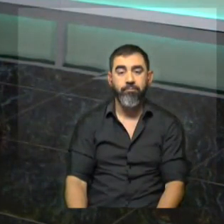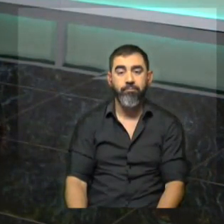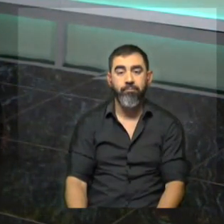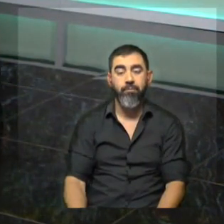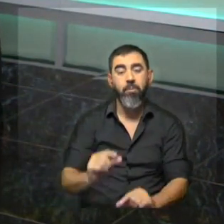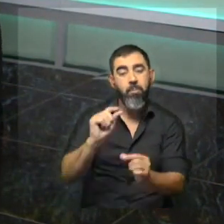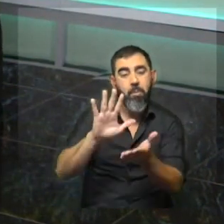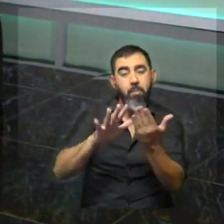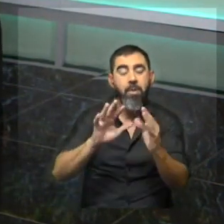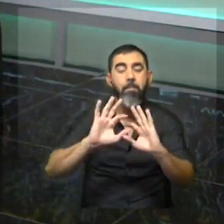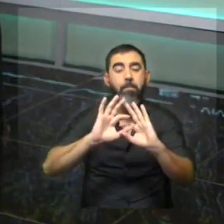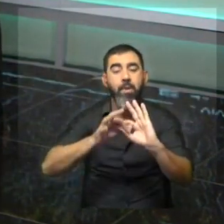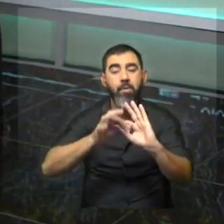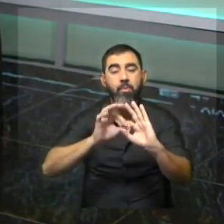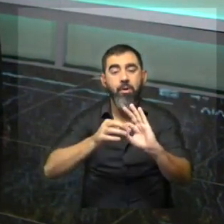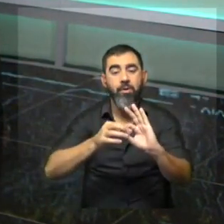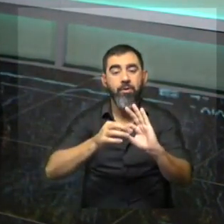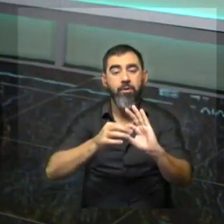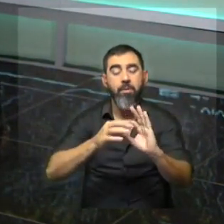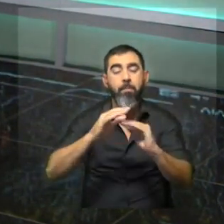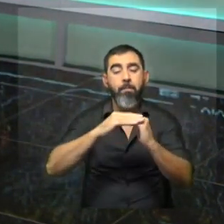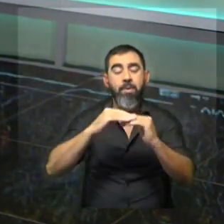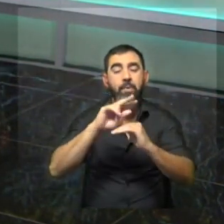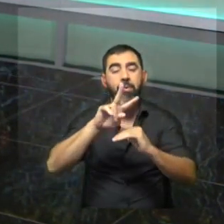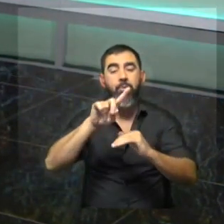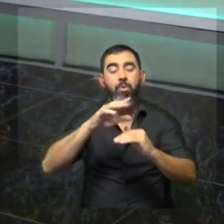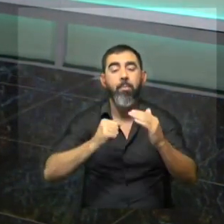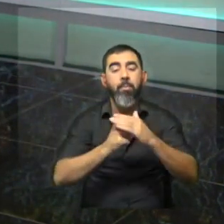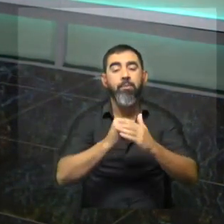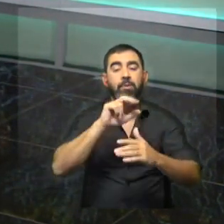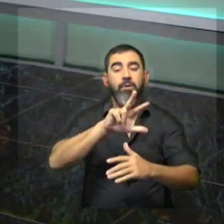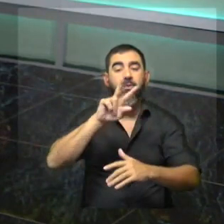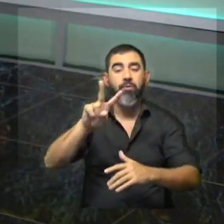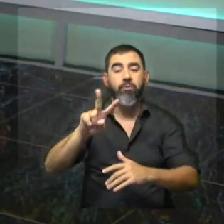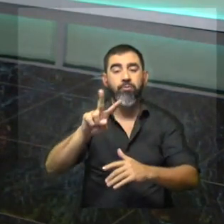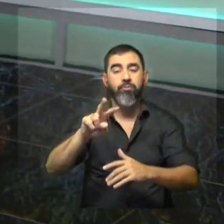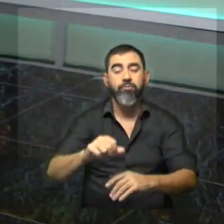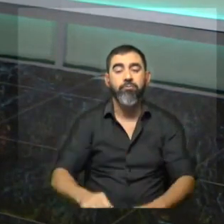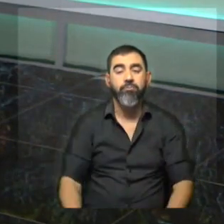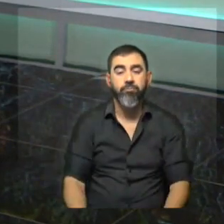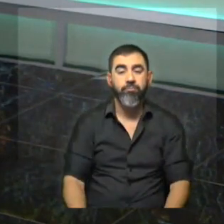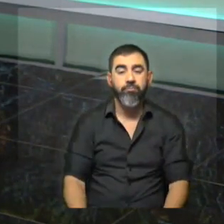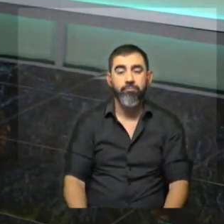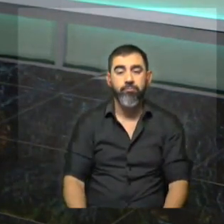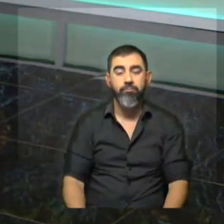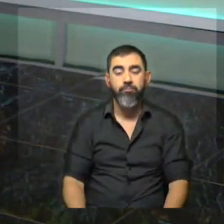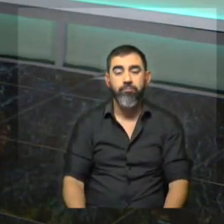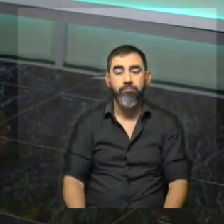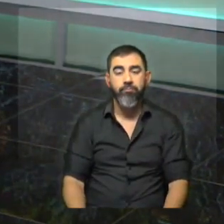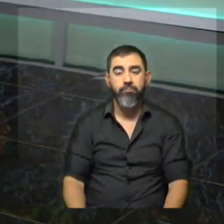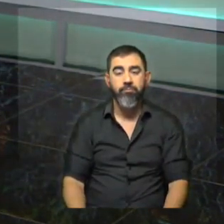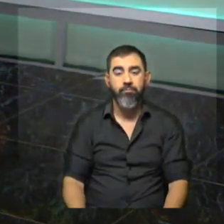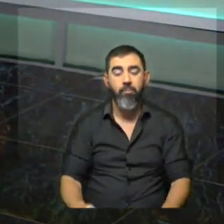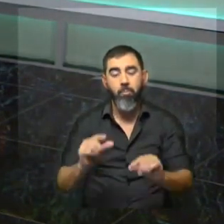y sube un poquito más eh para el día miércoles porque la mínima será de 21 la máxima de 32 y con el panorama sinóptico muy similar es